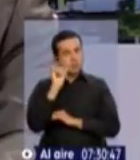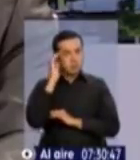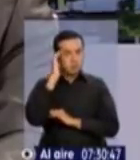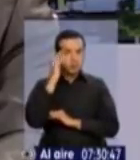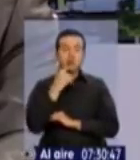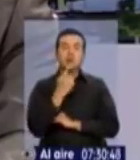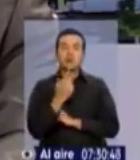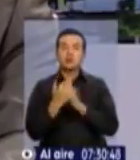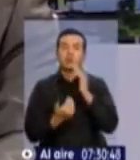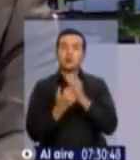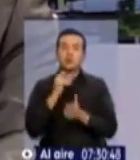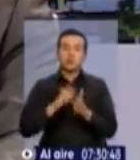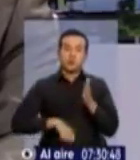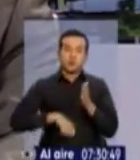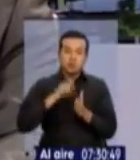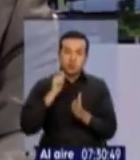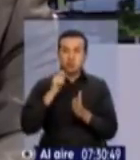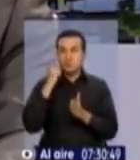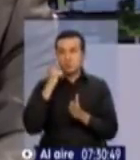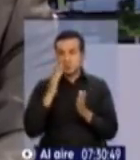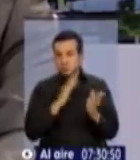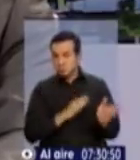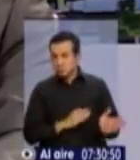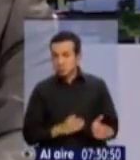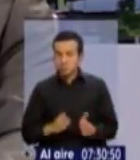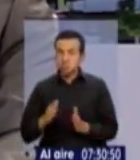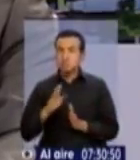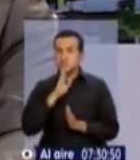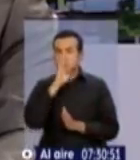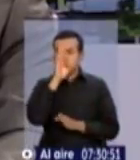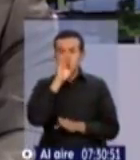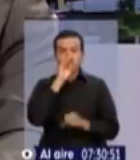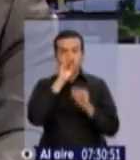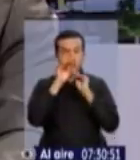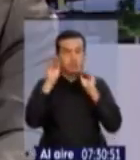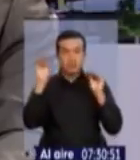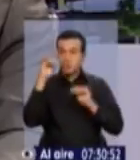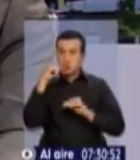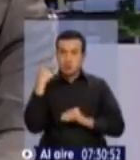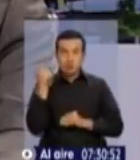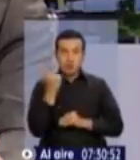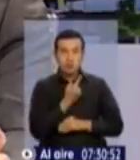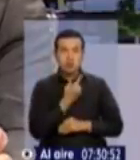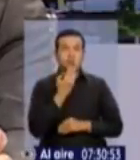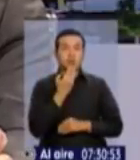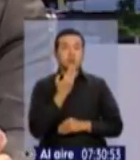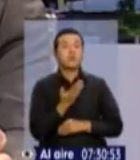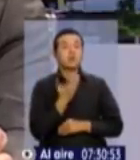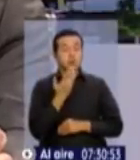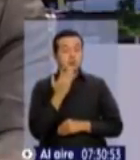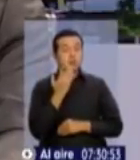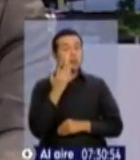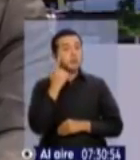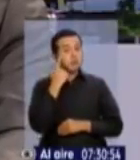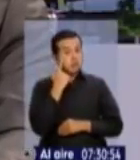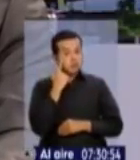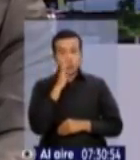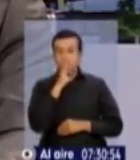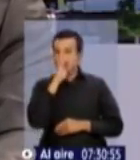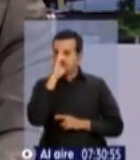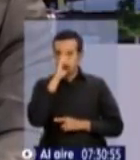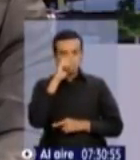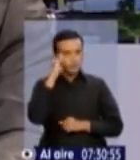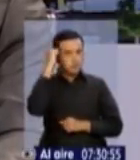contratos nuevas formas de contratación siempre hemos dicho que para nosotros un punto rojo digamos una línea roja son los derechos laborales